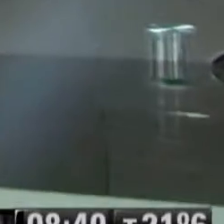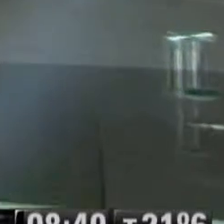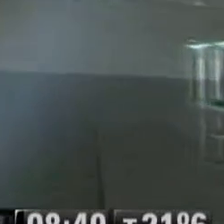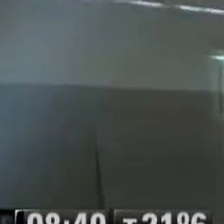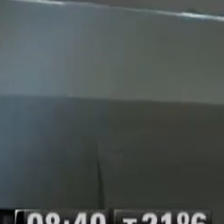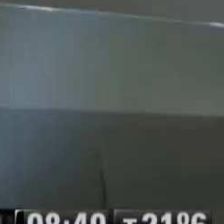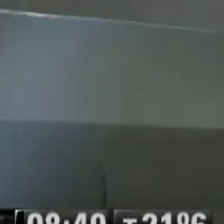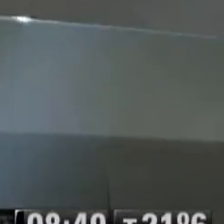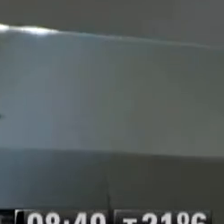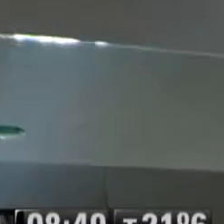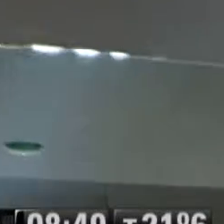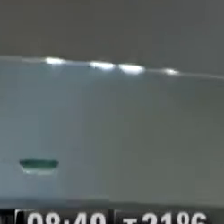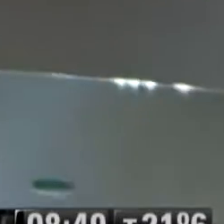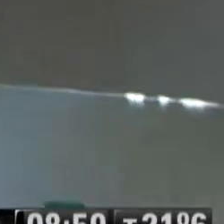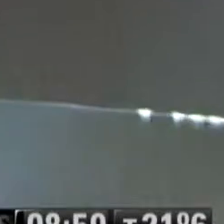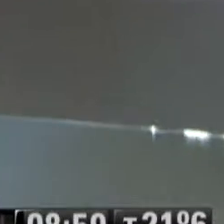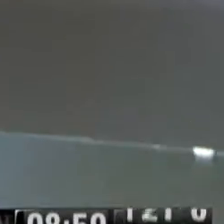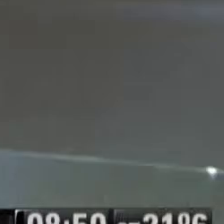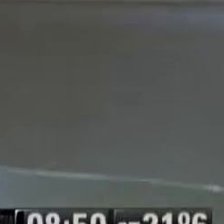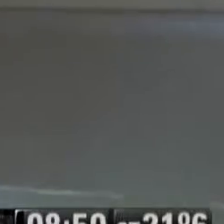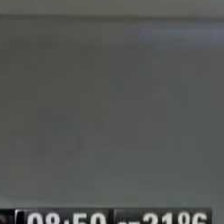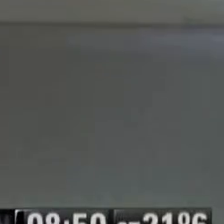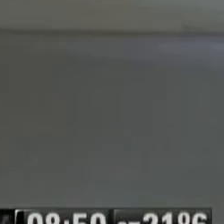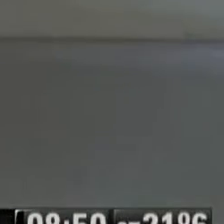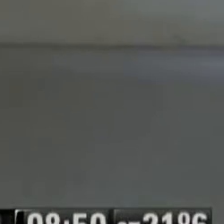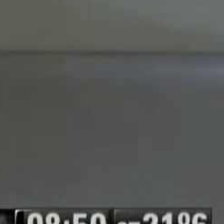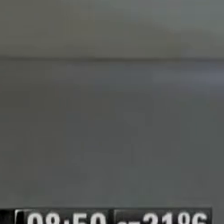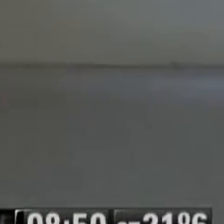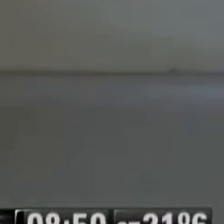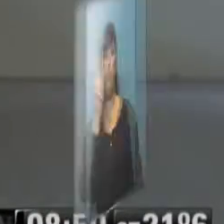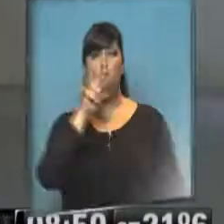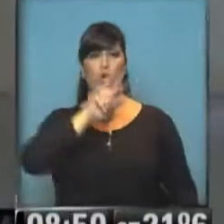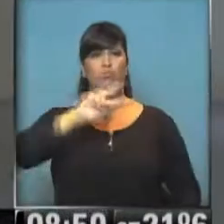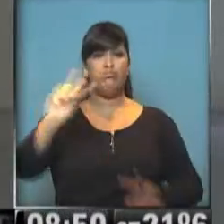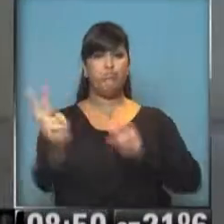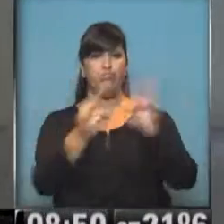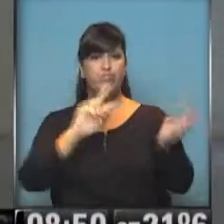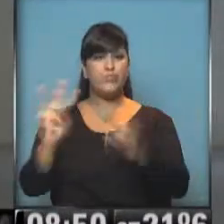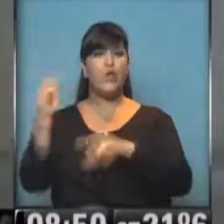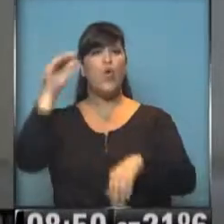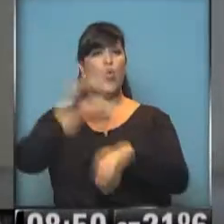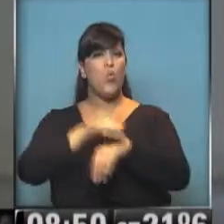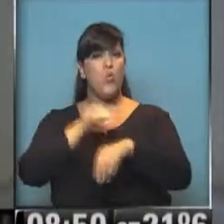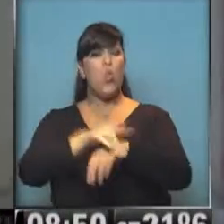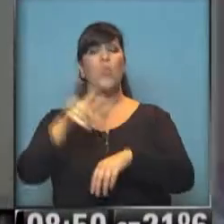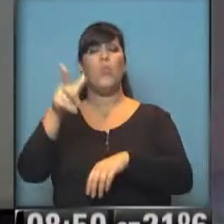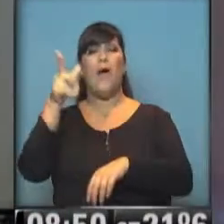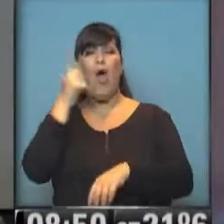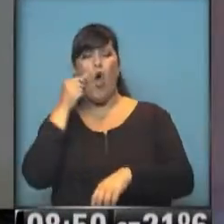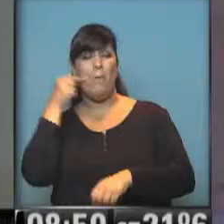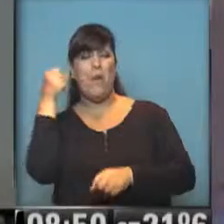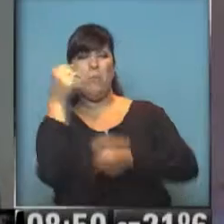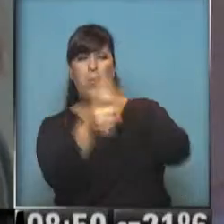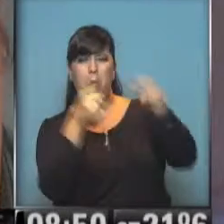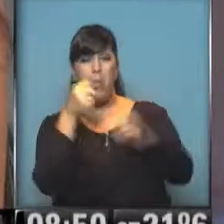en el año 2014 doscientos setenta y siete mujeres fallecieron consecuencia de la violencia de género hay un